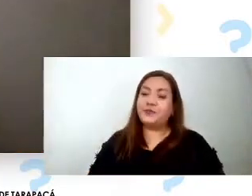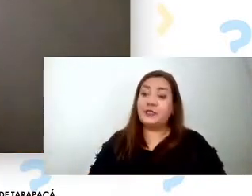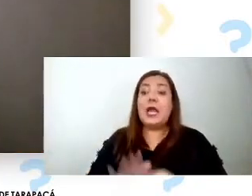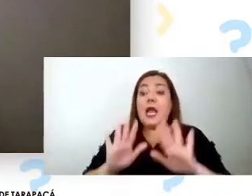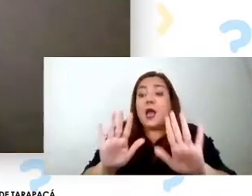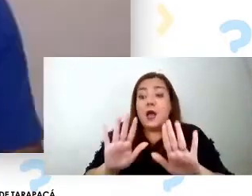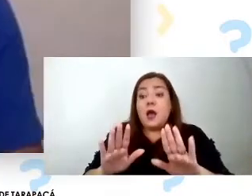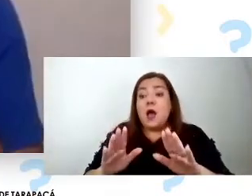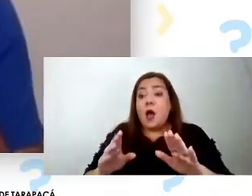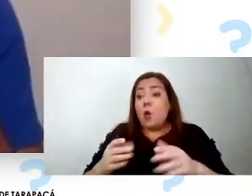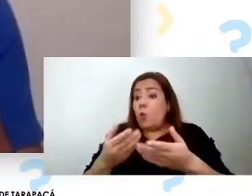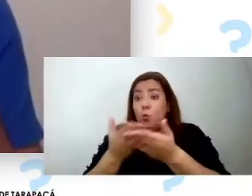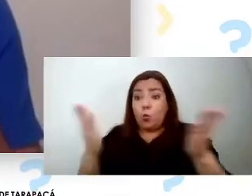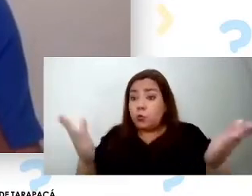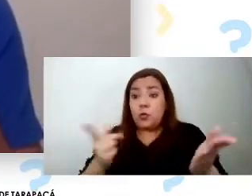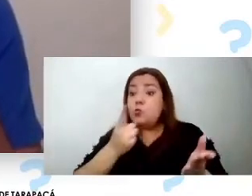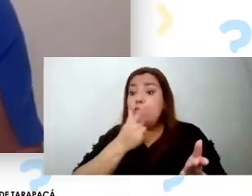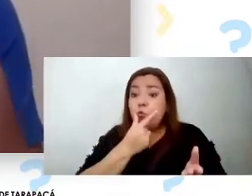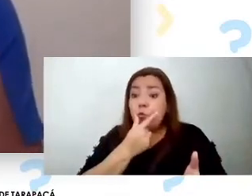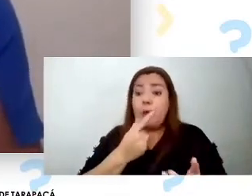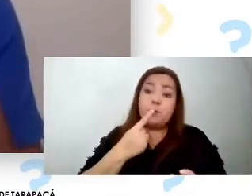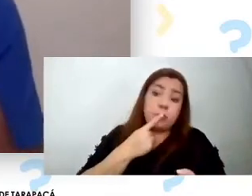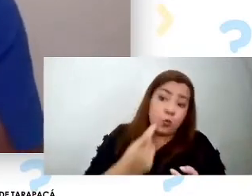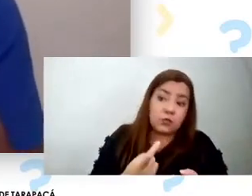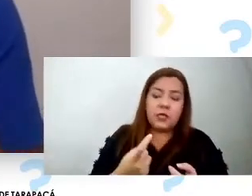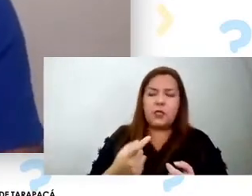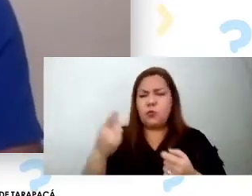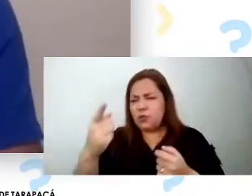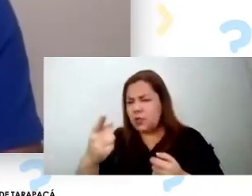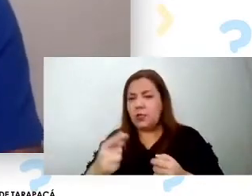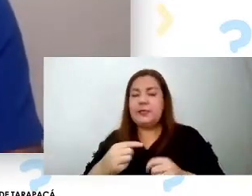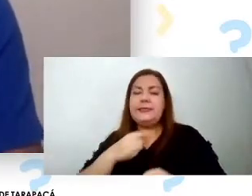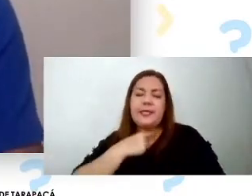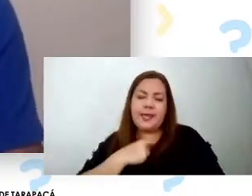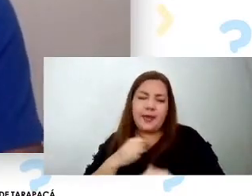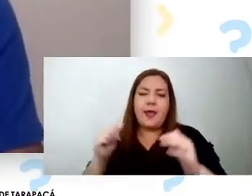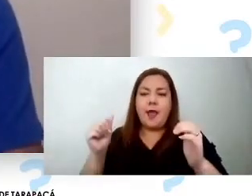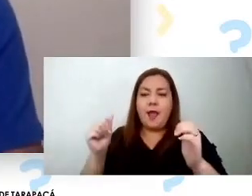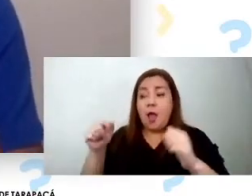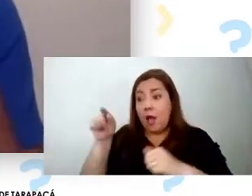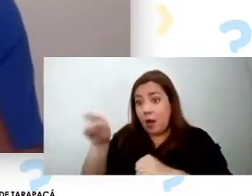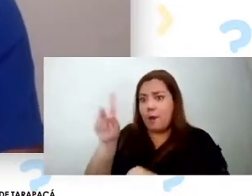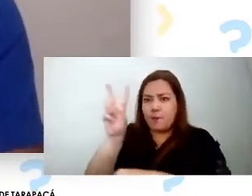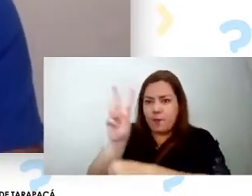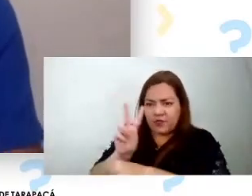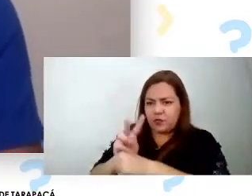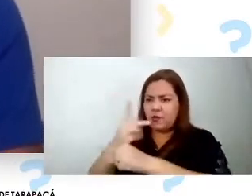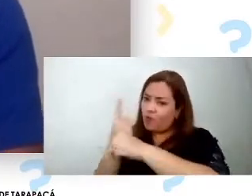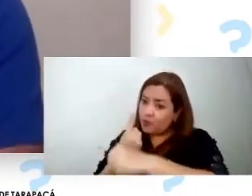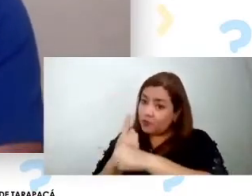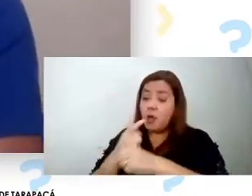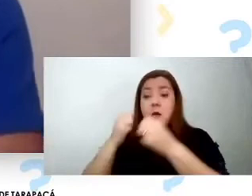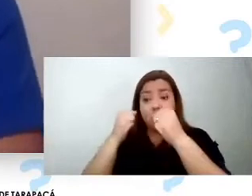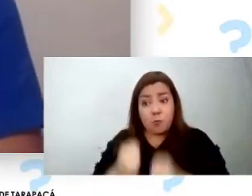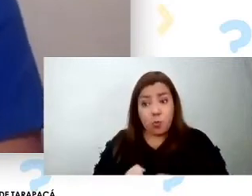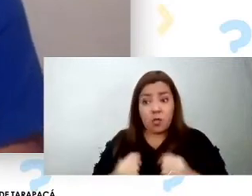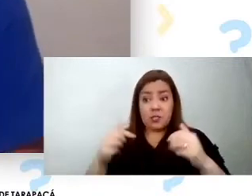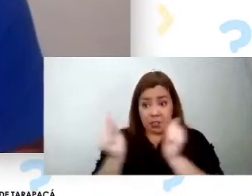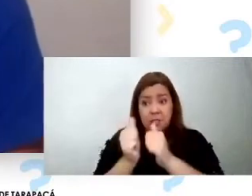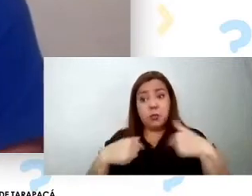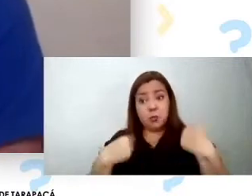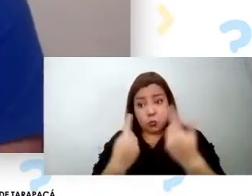cualquier pregunta que haya resultado sobre esta investigación, o si ustedes quieren acercarse a la profesora Venecia, nos pueden consultar a nosotros y